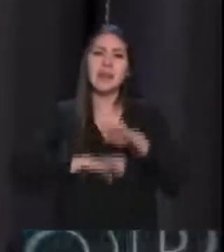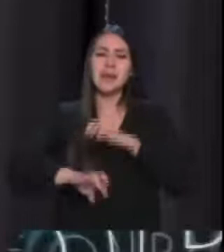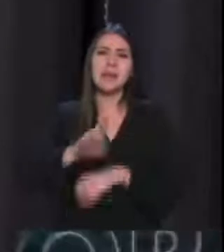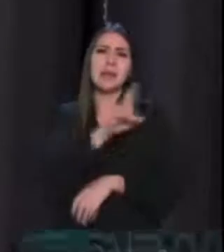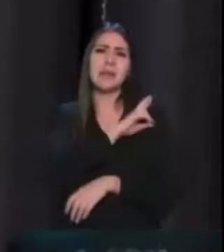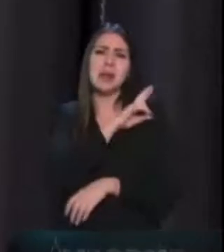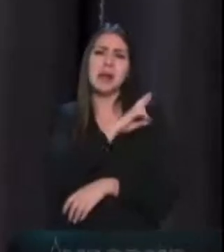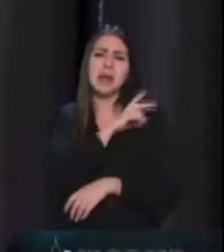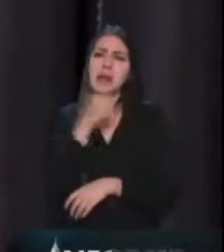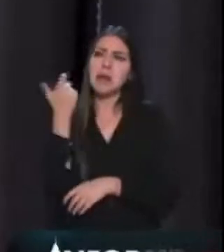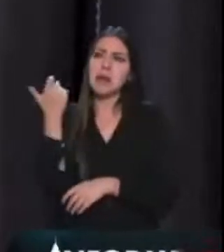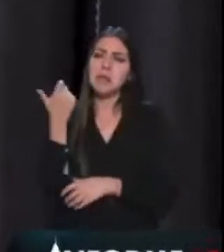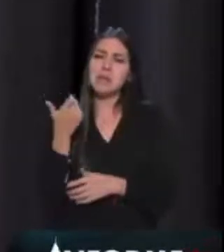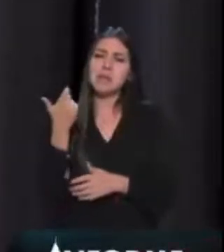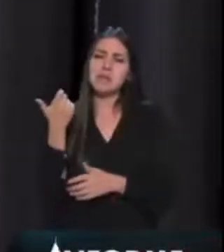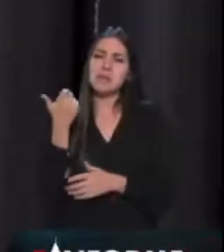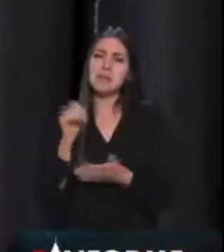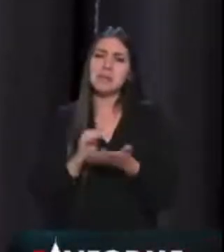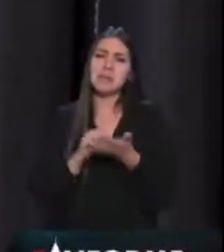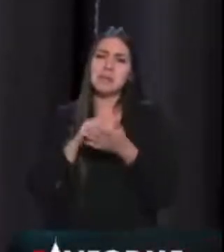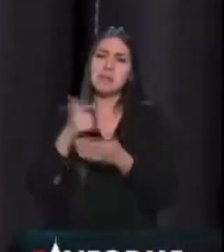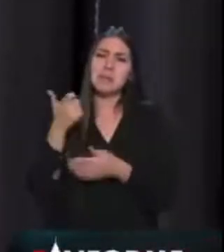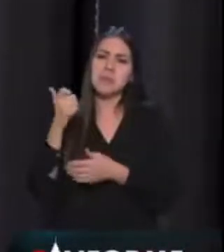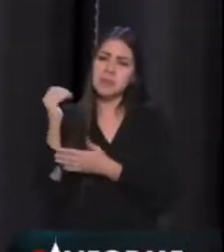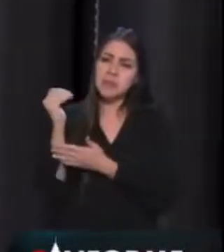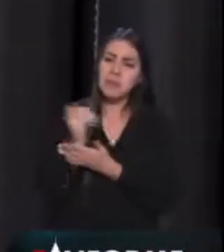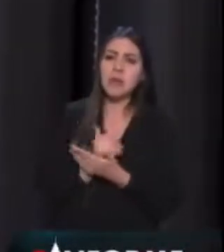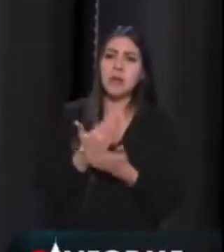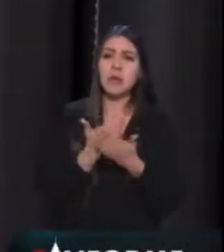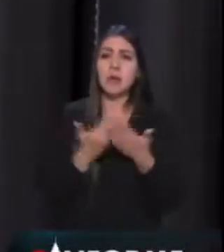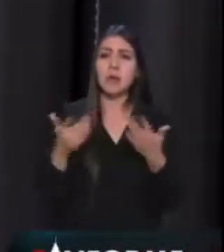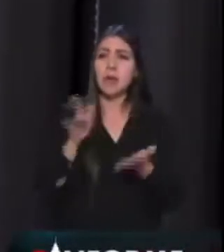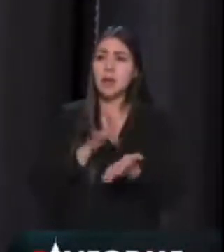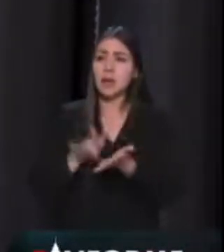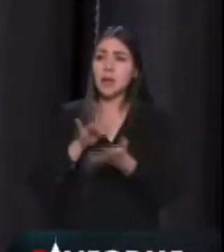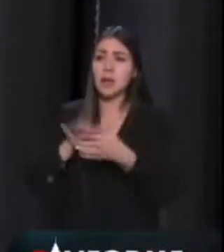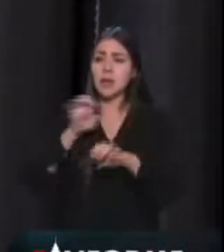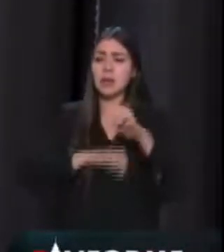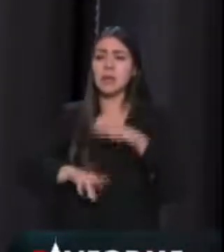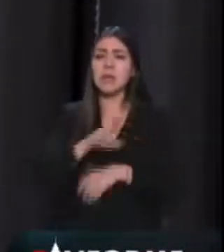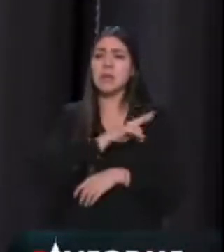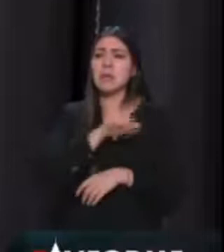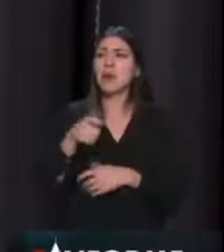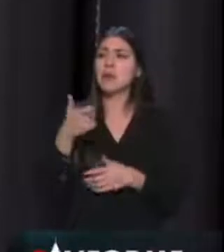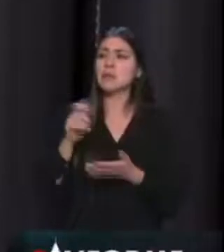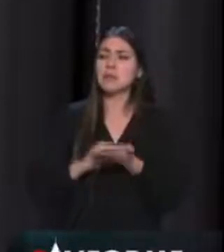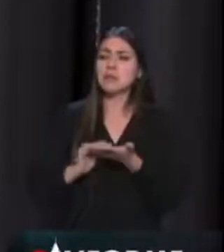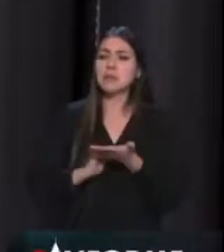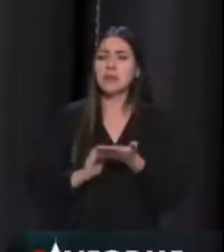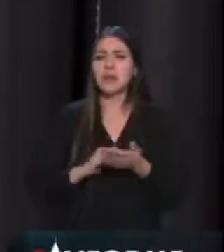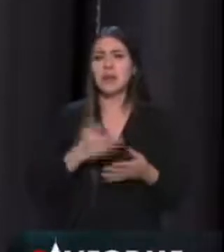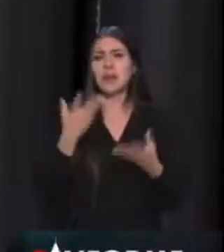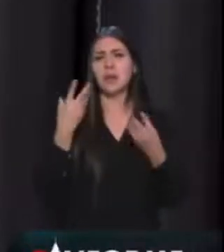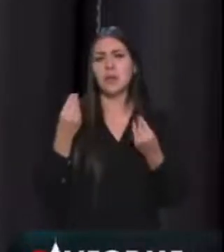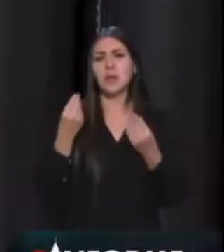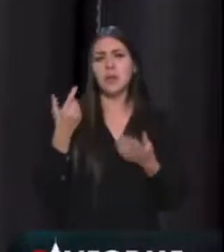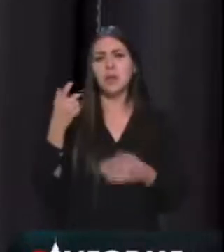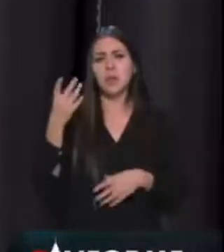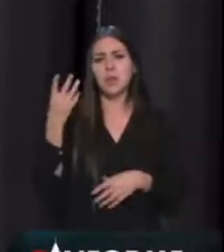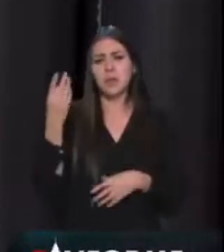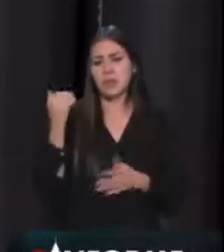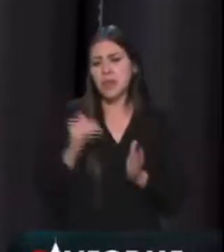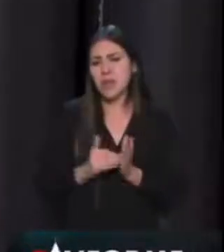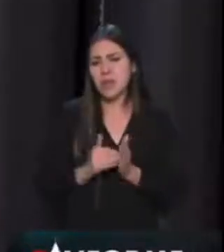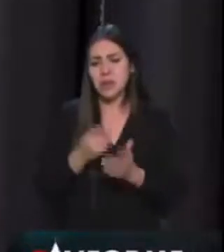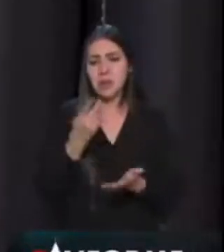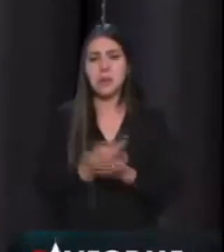país 470,000 millones de pesos el subsidio a privados, que no se dice nada, tarifas de transmisión, los